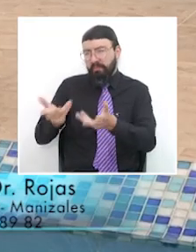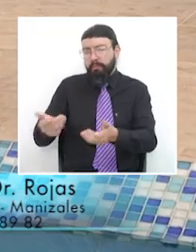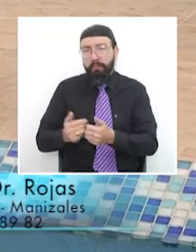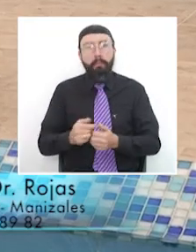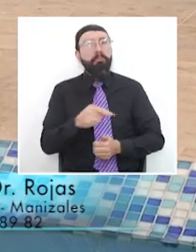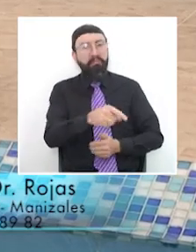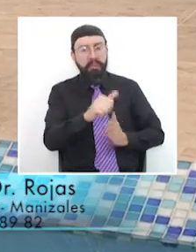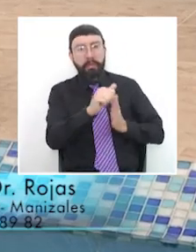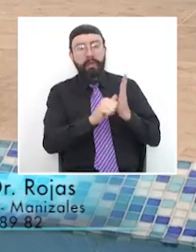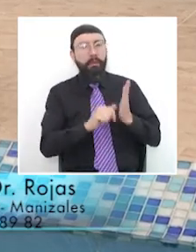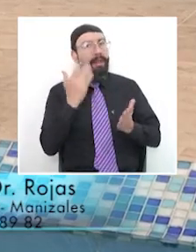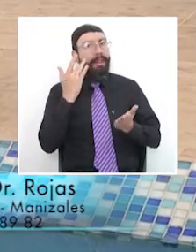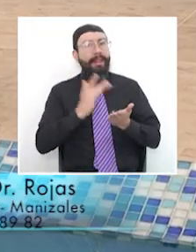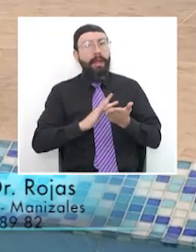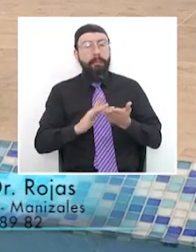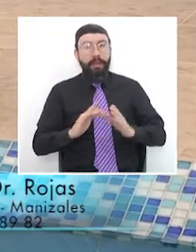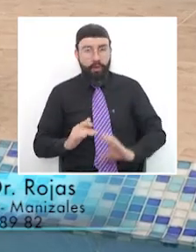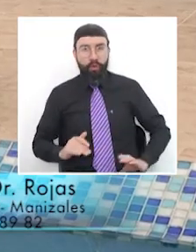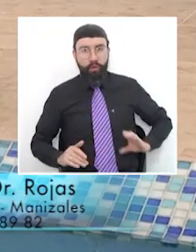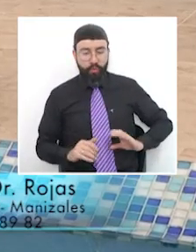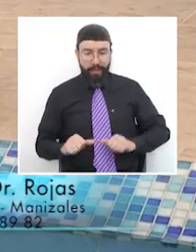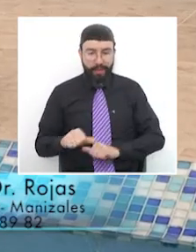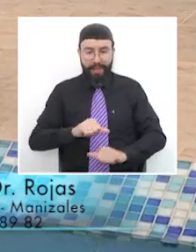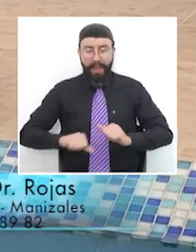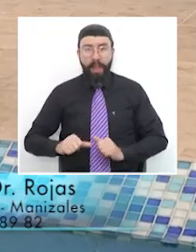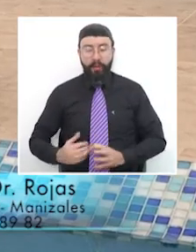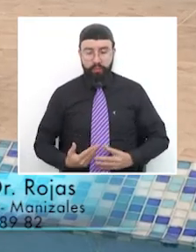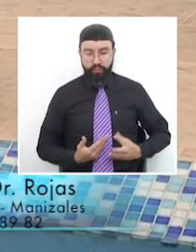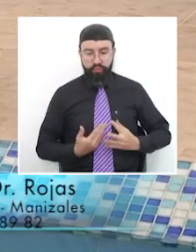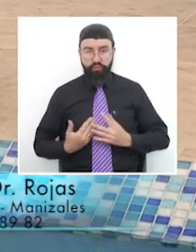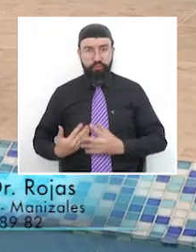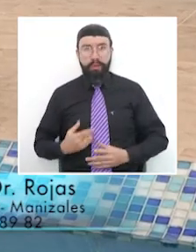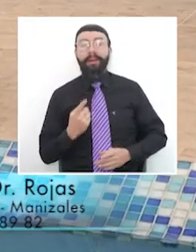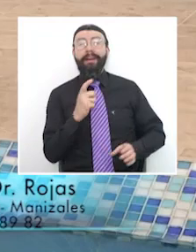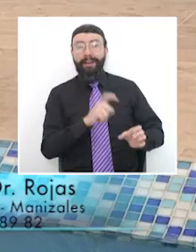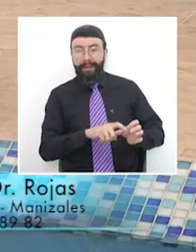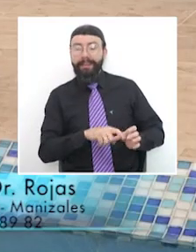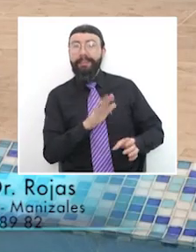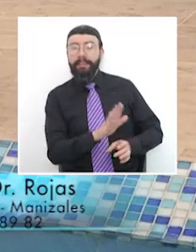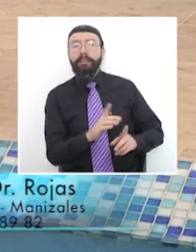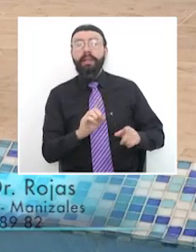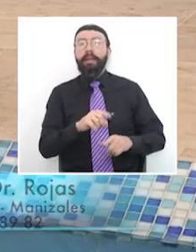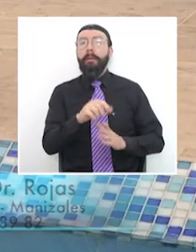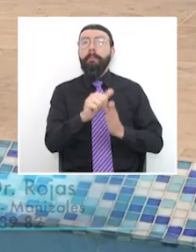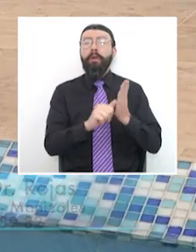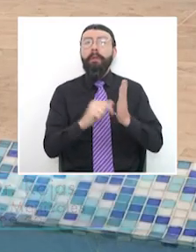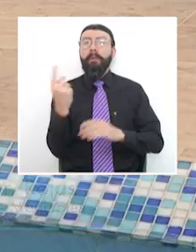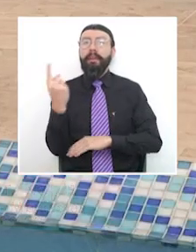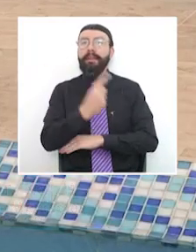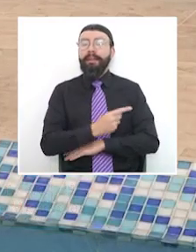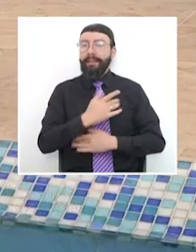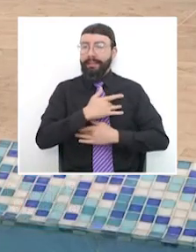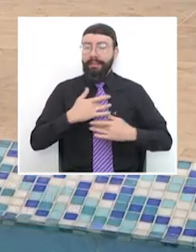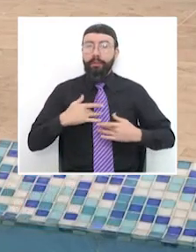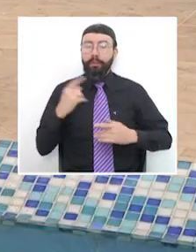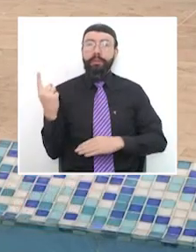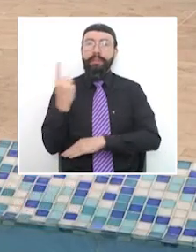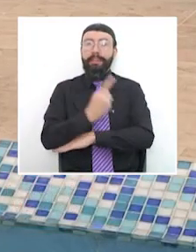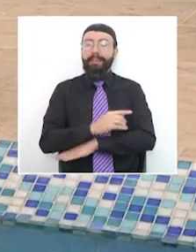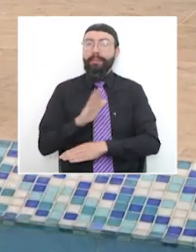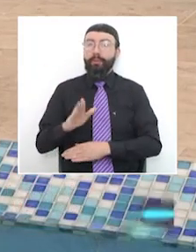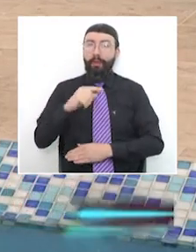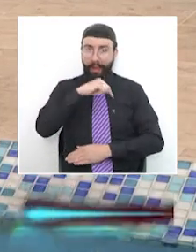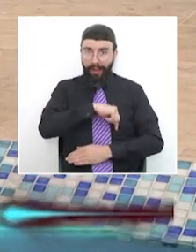en los programas de limpieza de colon con recambio de flora intestinal y está incluido en el programa del Día para tu Salud y Día para tu Alma. Se